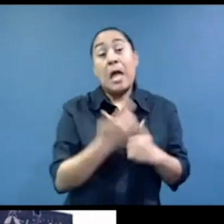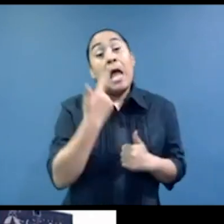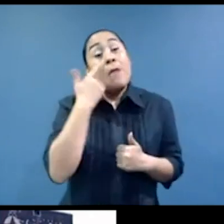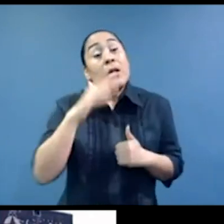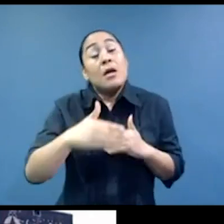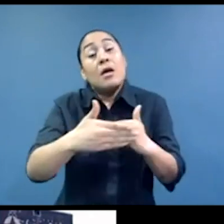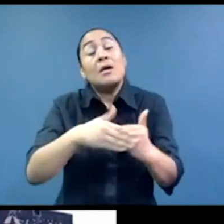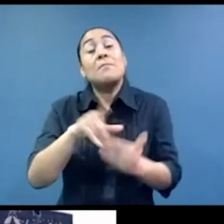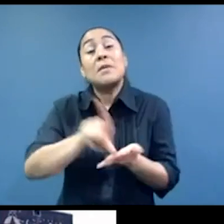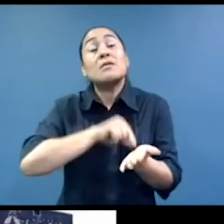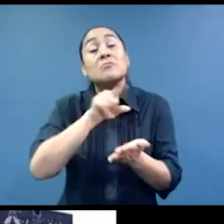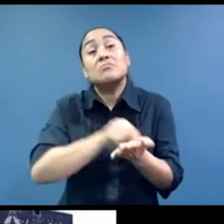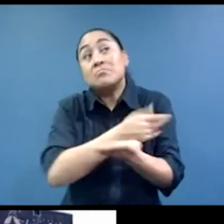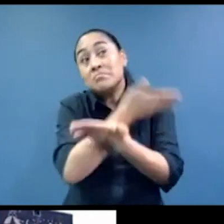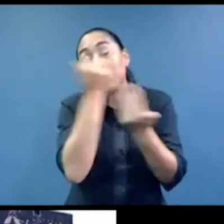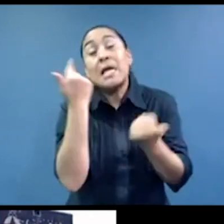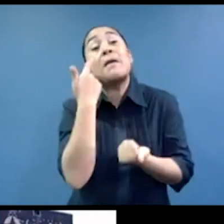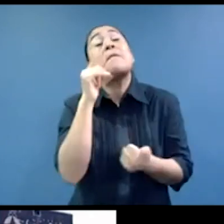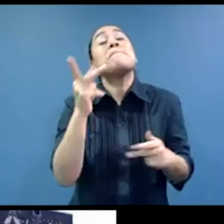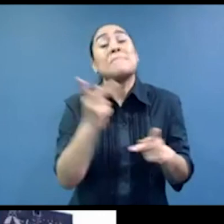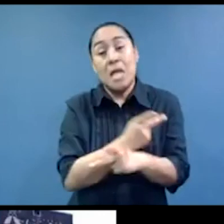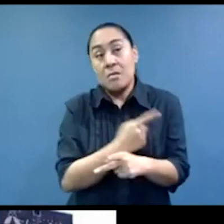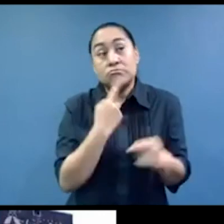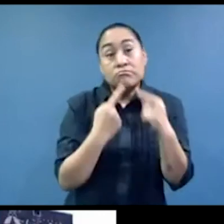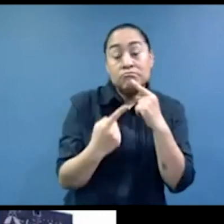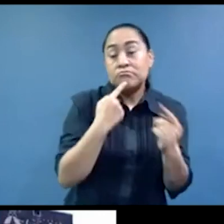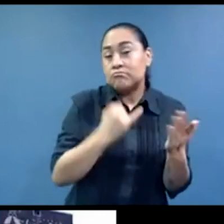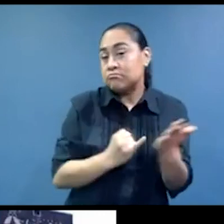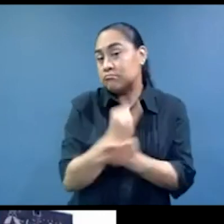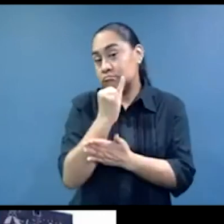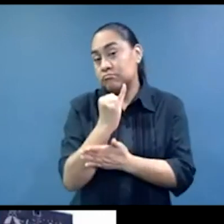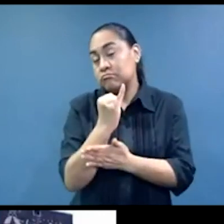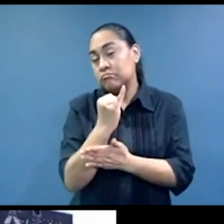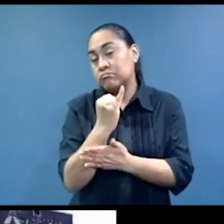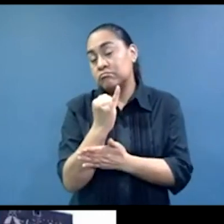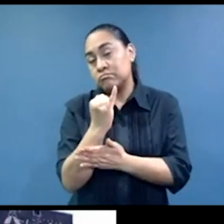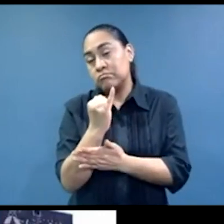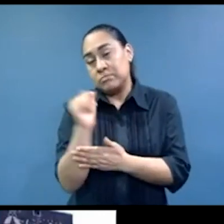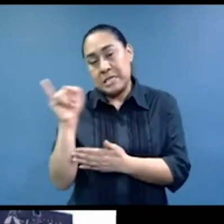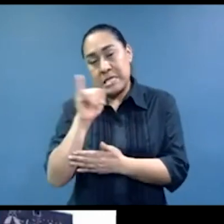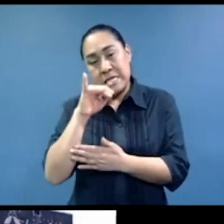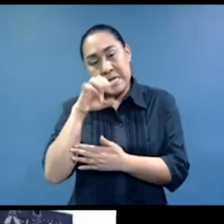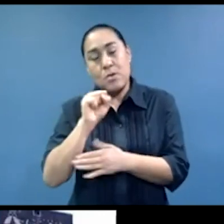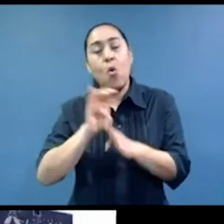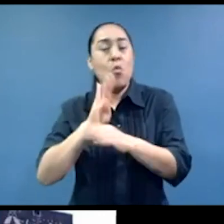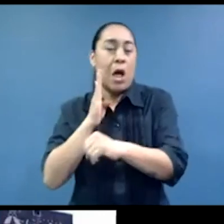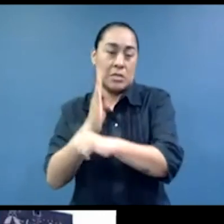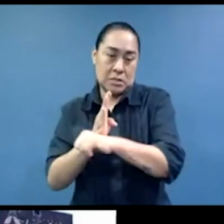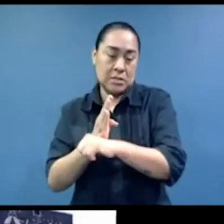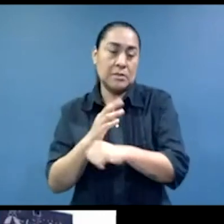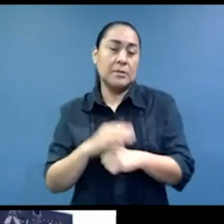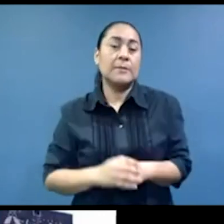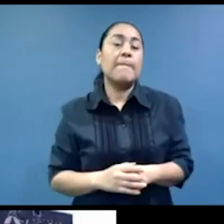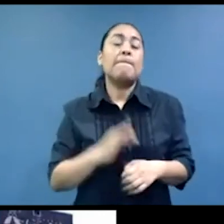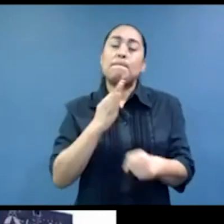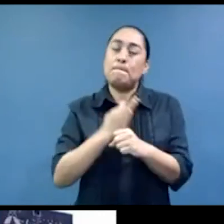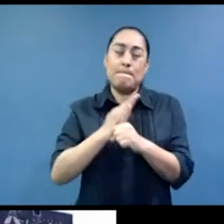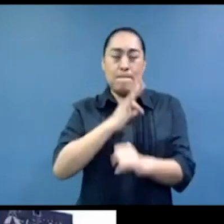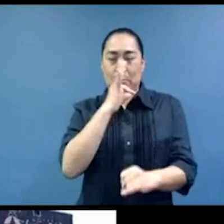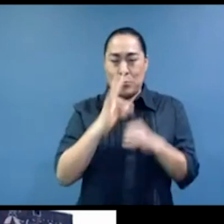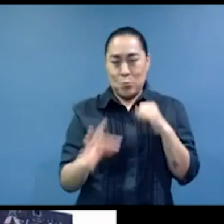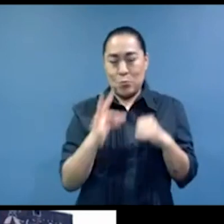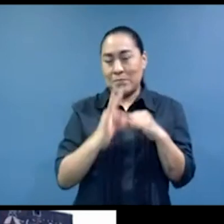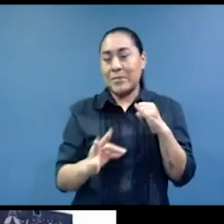viendo cómo se resuelve eso y cómo se lleva a cabo la sentencia de la Corte. Pero bueno, para cerrar me gustaría